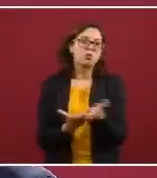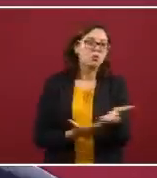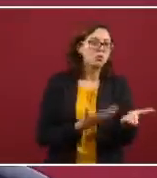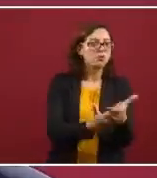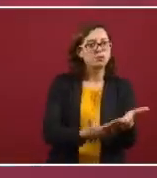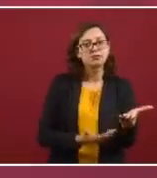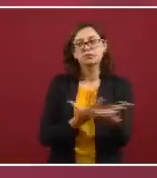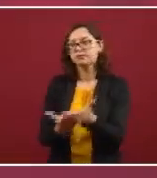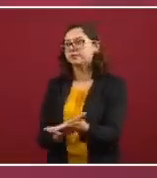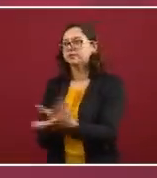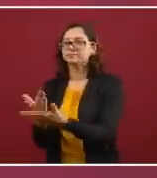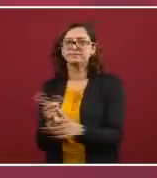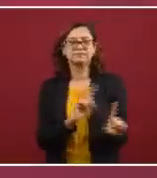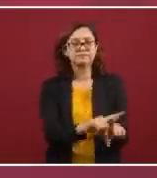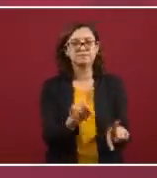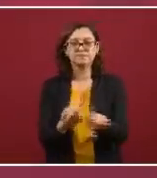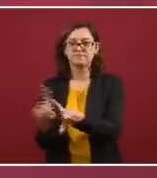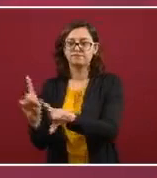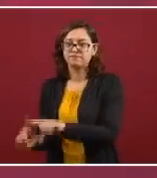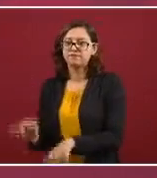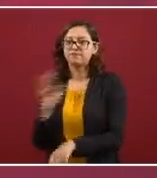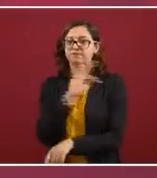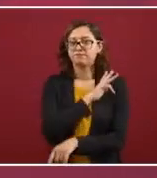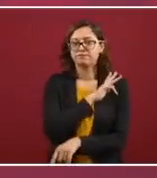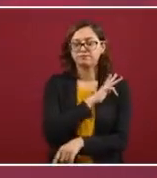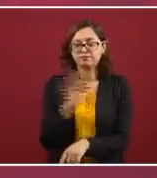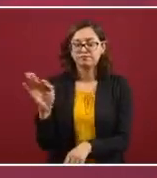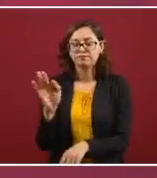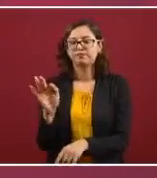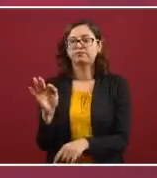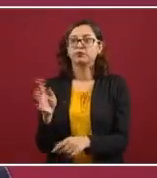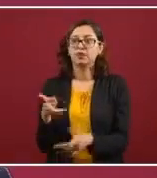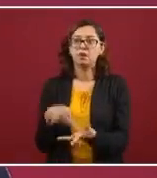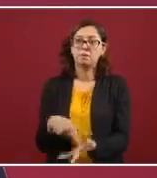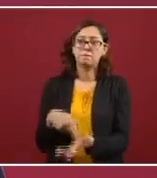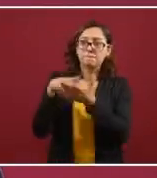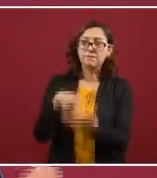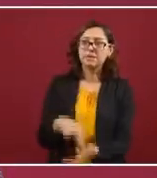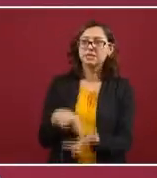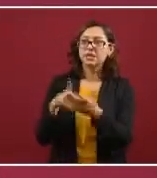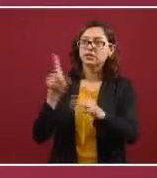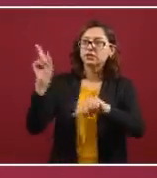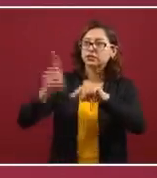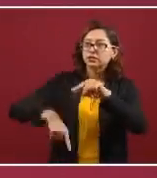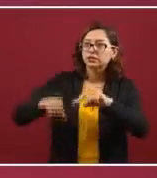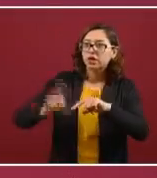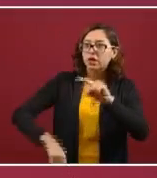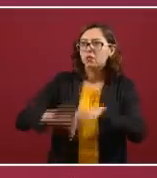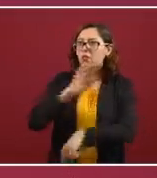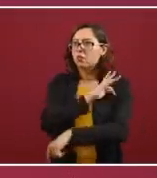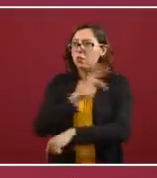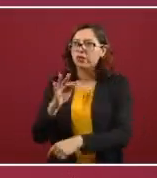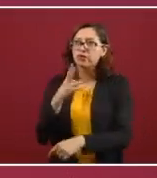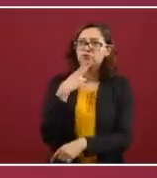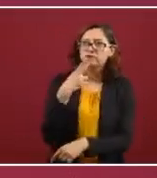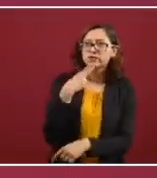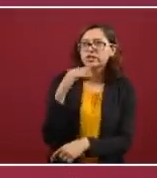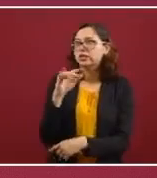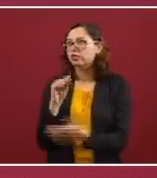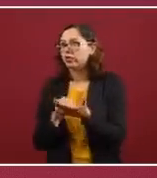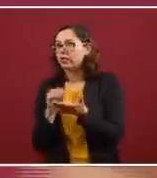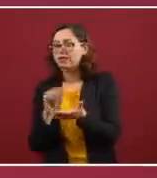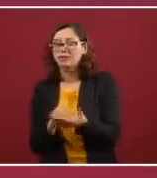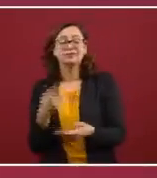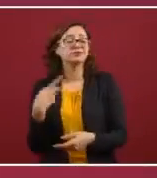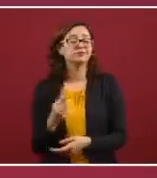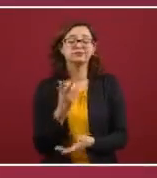opciones, descargando un poco el peso del hospital se podía seguir utilizando o no. La coincidencia de todos es